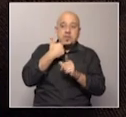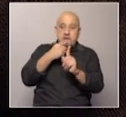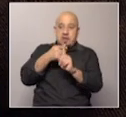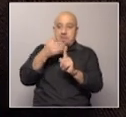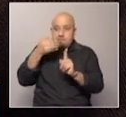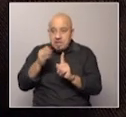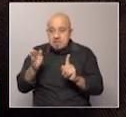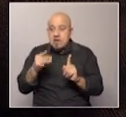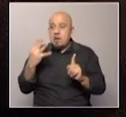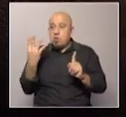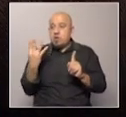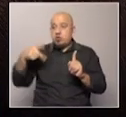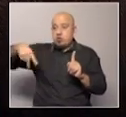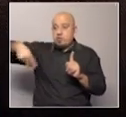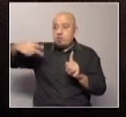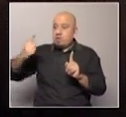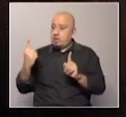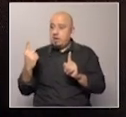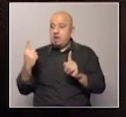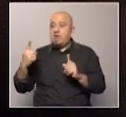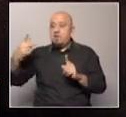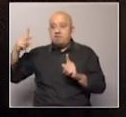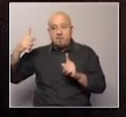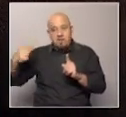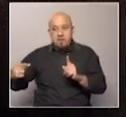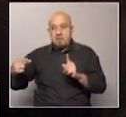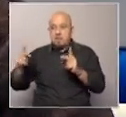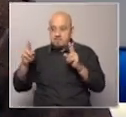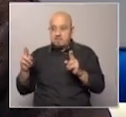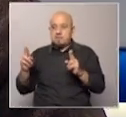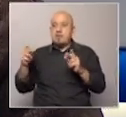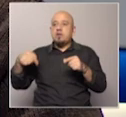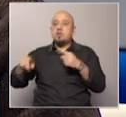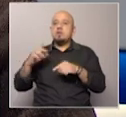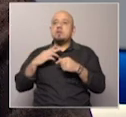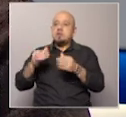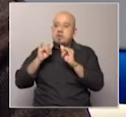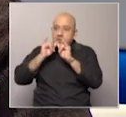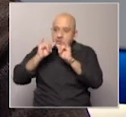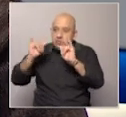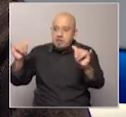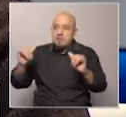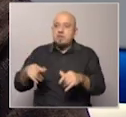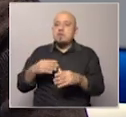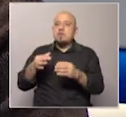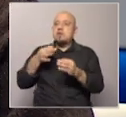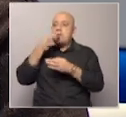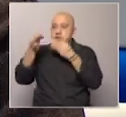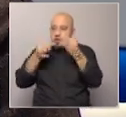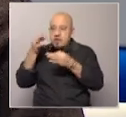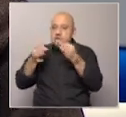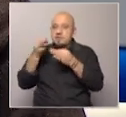actividades conexas de conferencias de los propios protagonistas de los proyectos informando haciendo visitas guiadas dando charlas